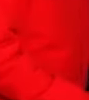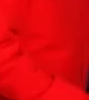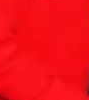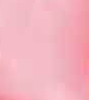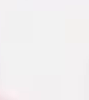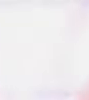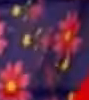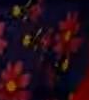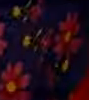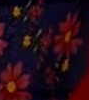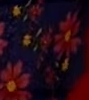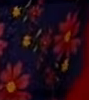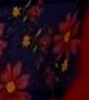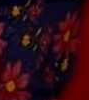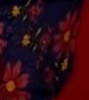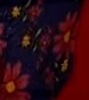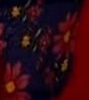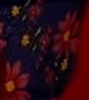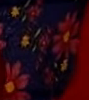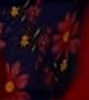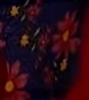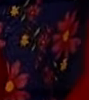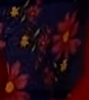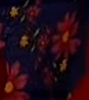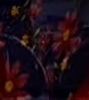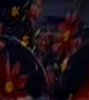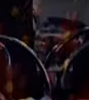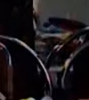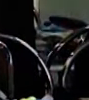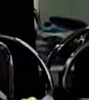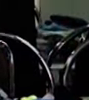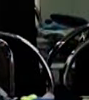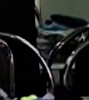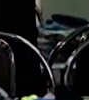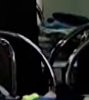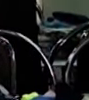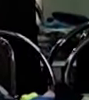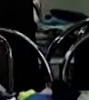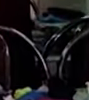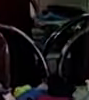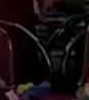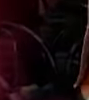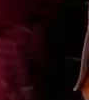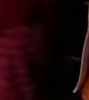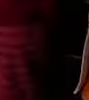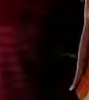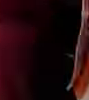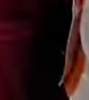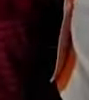Sandra Chávez invitó a los padres y madres de familia a involucrarse de manera activa en la vida de sus hijos